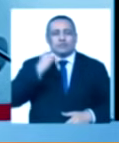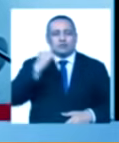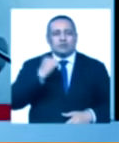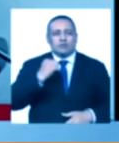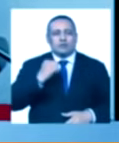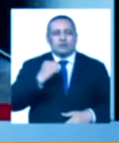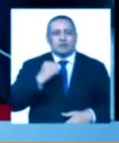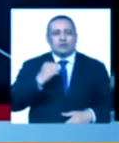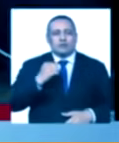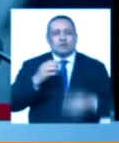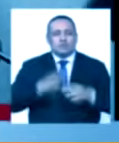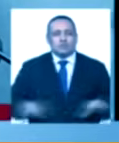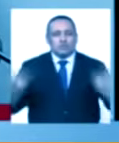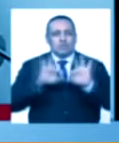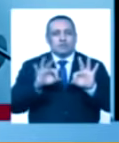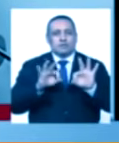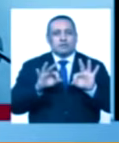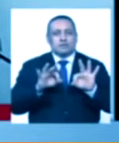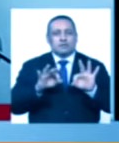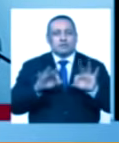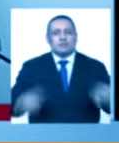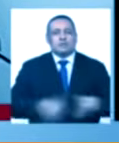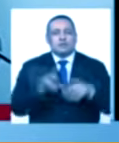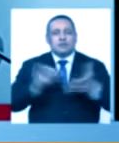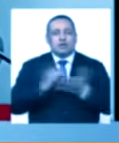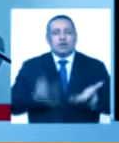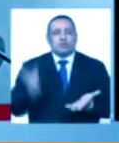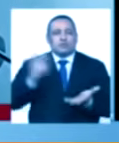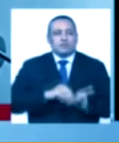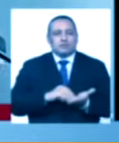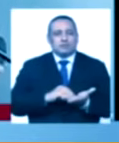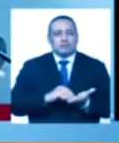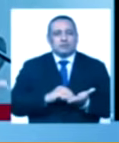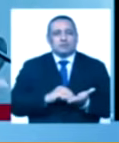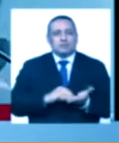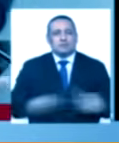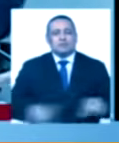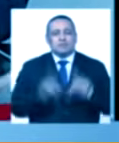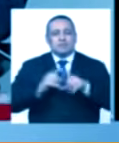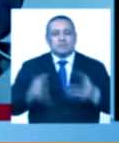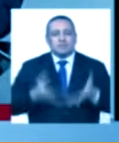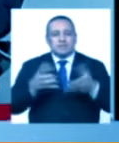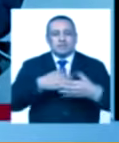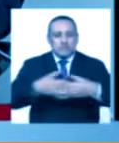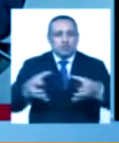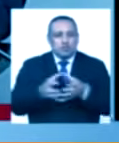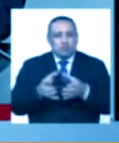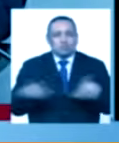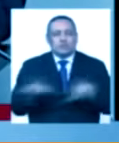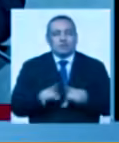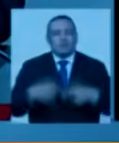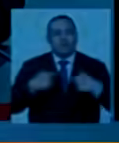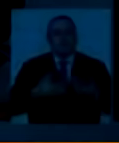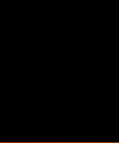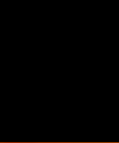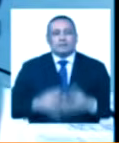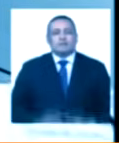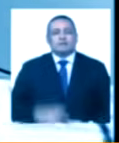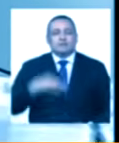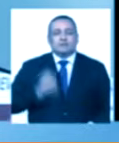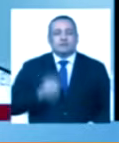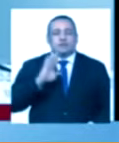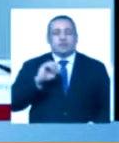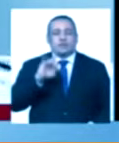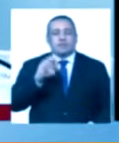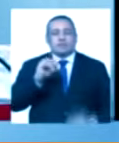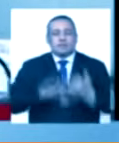derechos fundamentales, es que nuevamente se da este complot para sacarme del sistema de justicia.